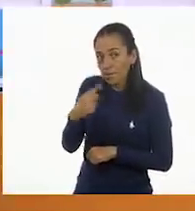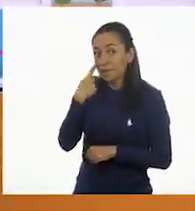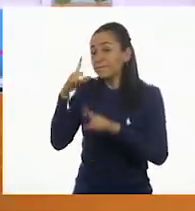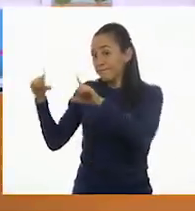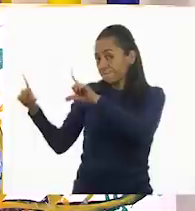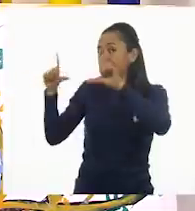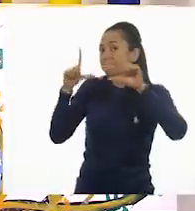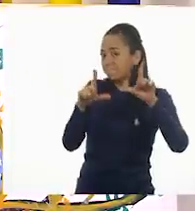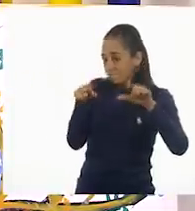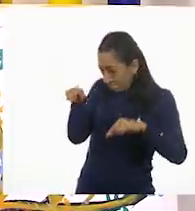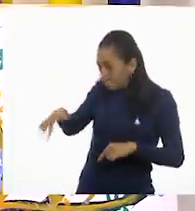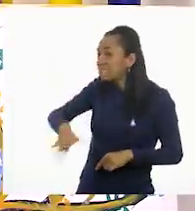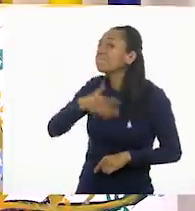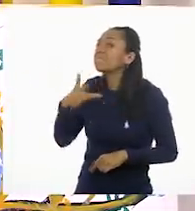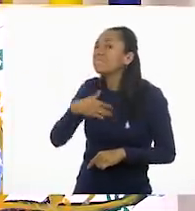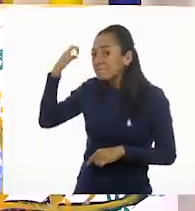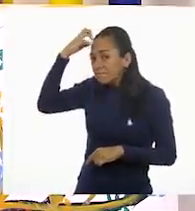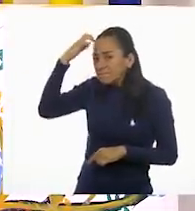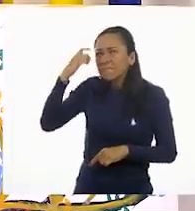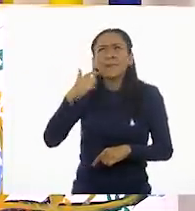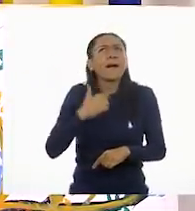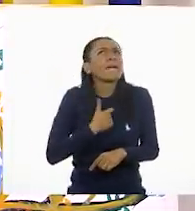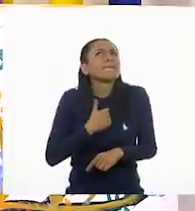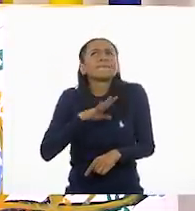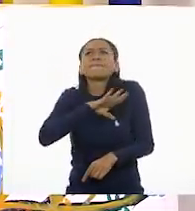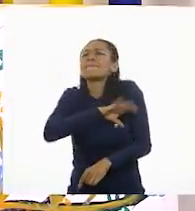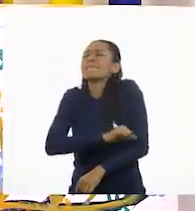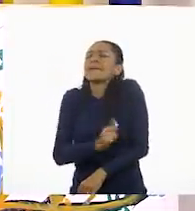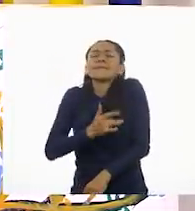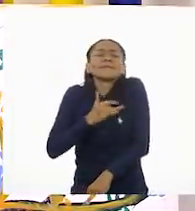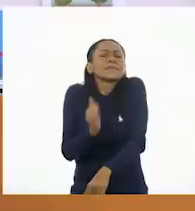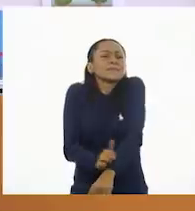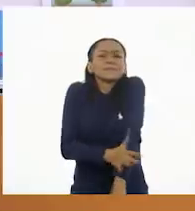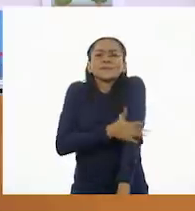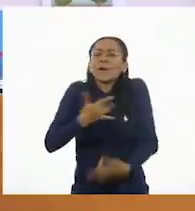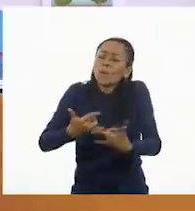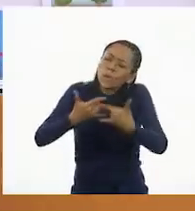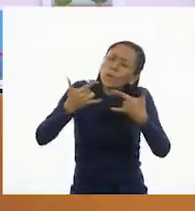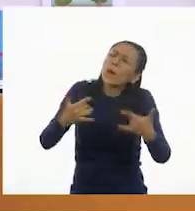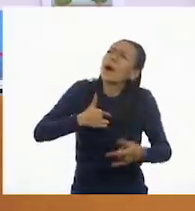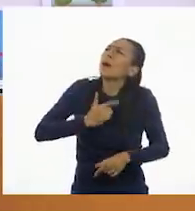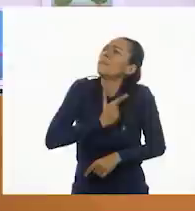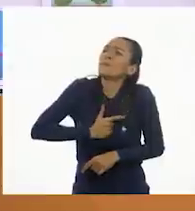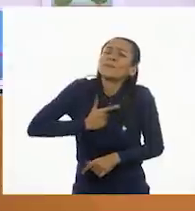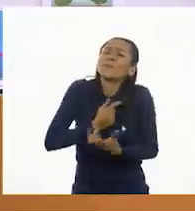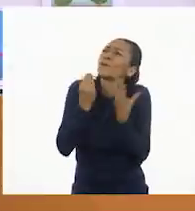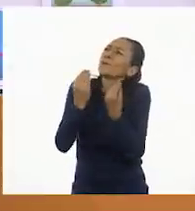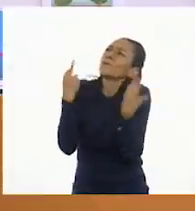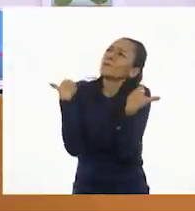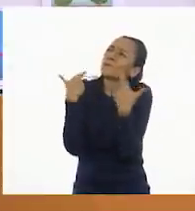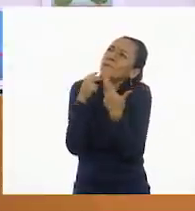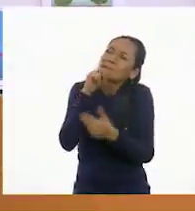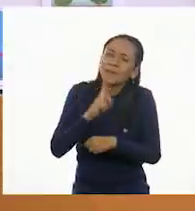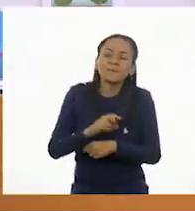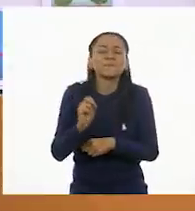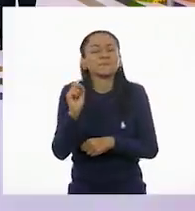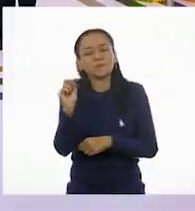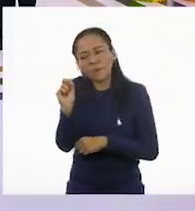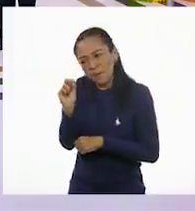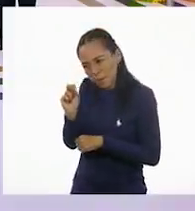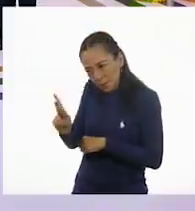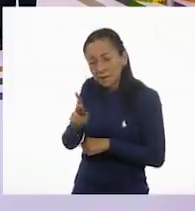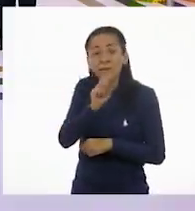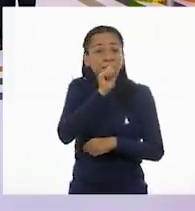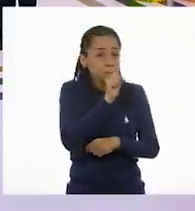me emociona mucho porque me gustan los cuentos, maestra. Ok. Y de los cuentos podemos aprender